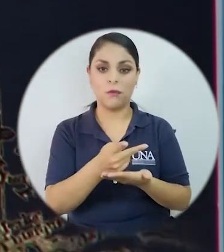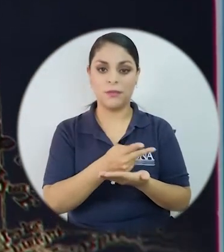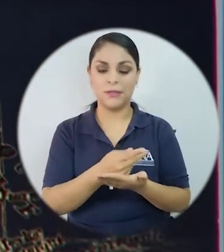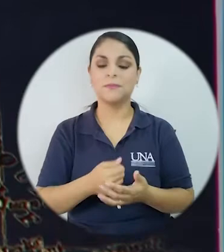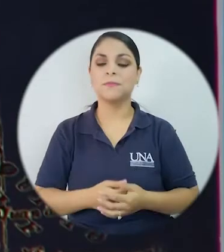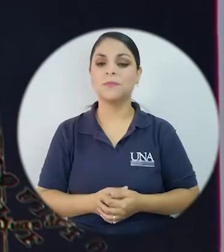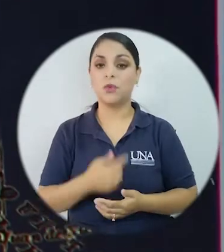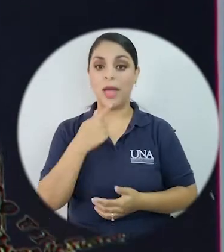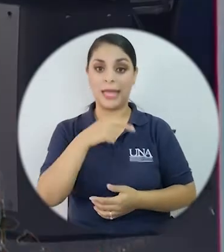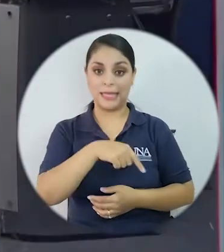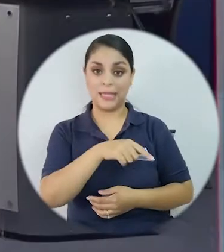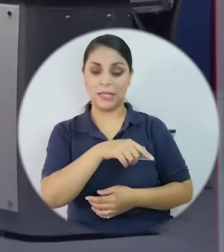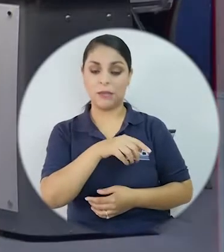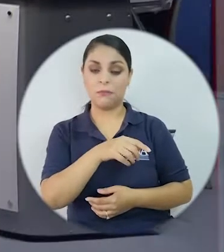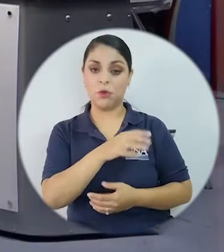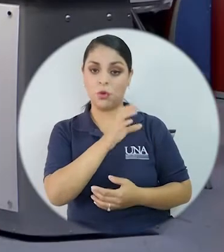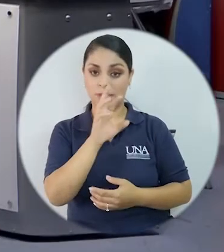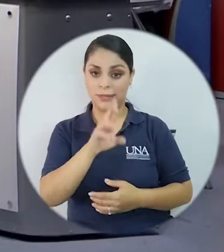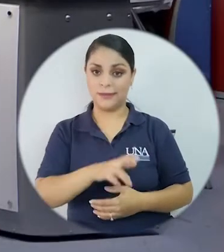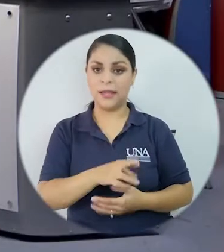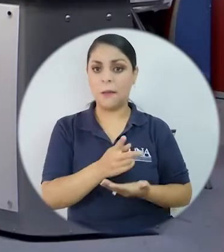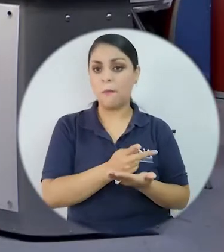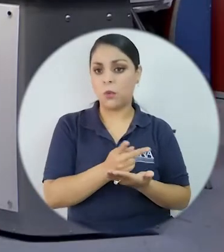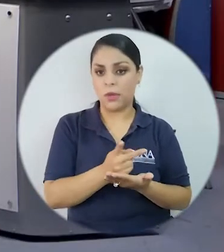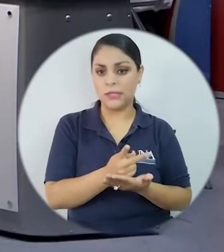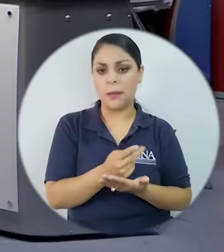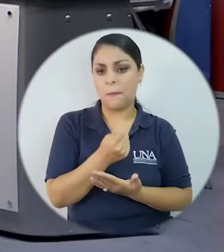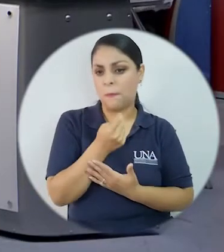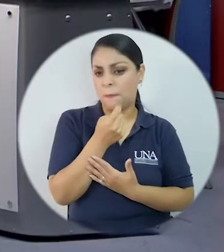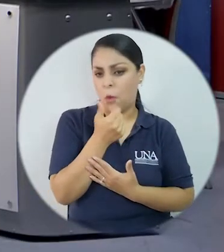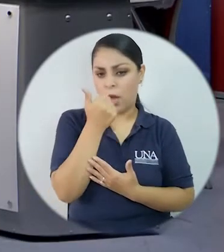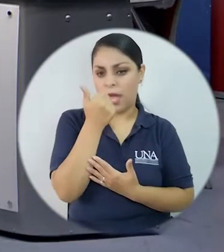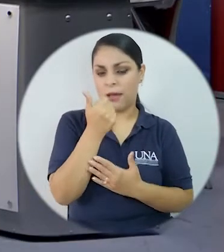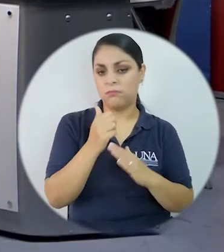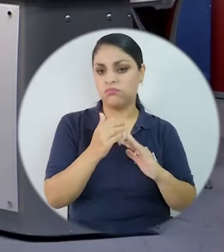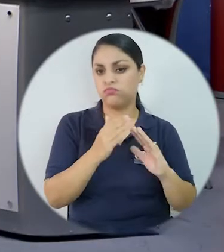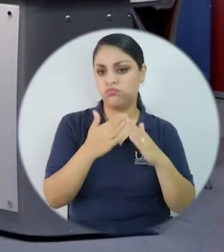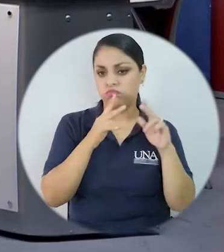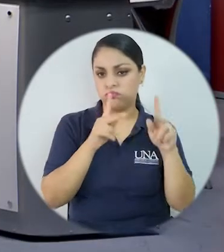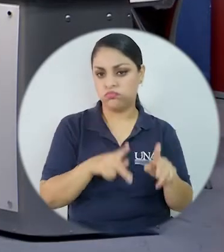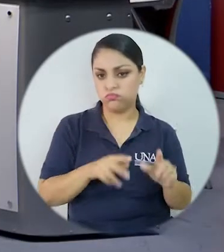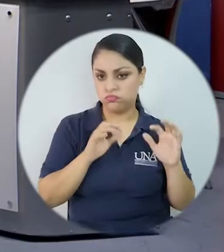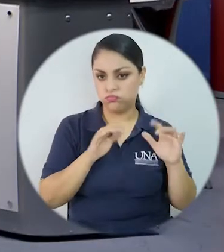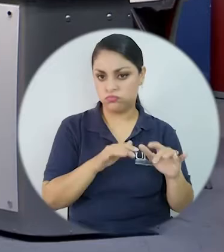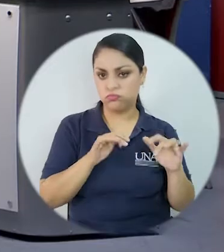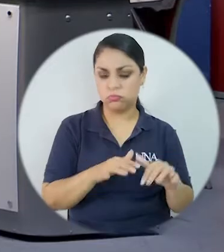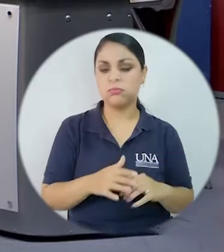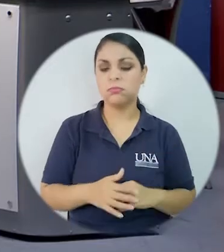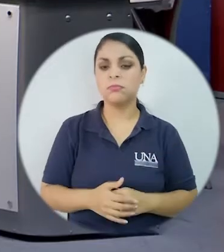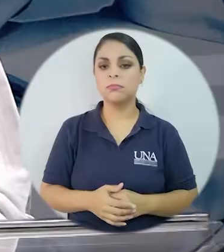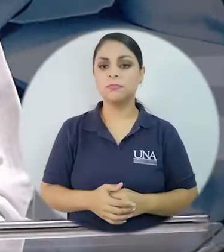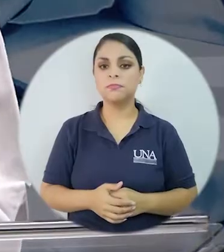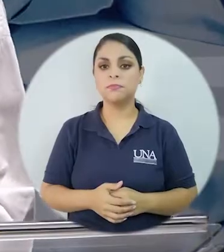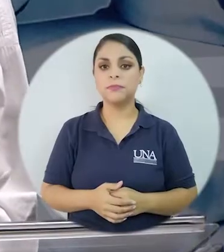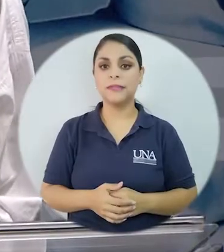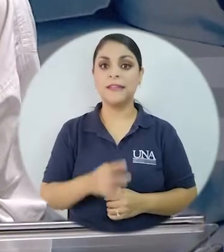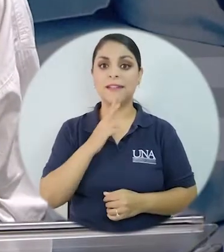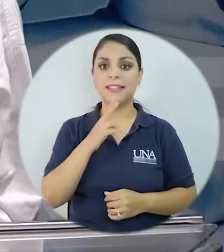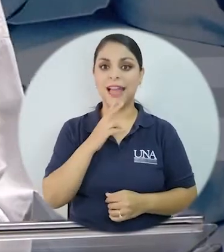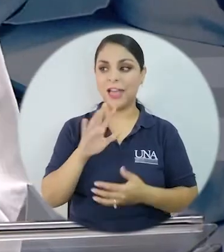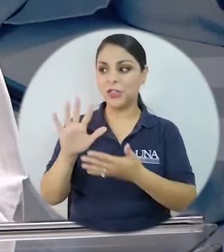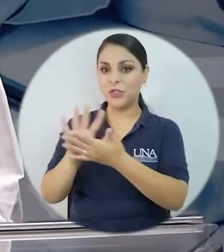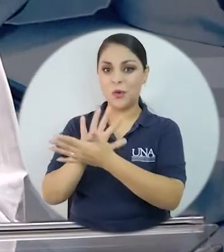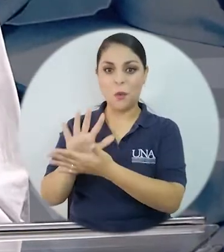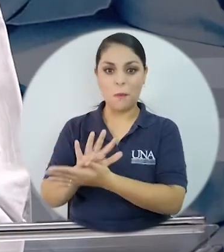provincias. Era una provincia con poca población y no muy tomada en cuenta. Es asombroso cómo en los documentos no